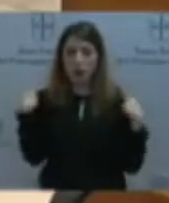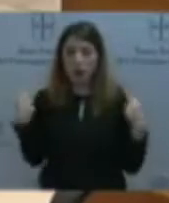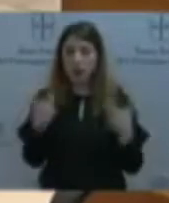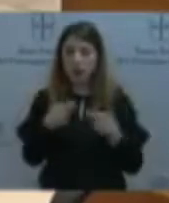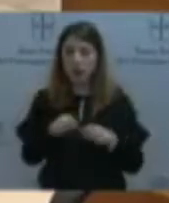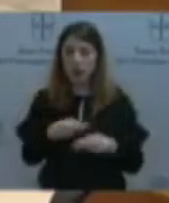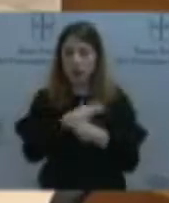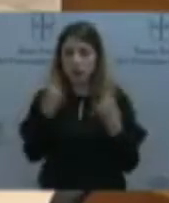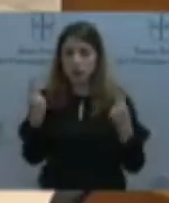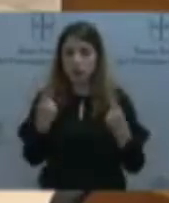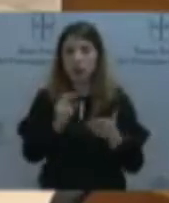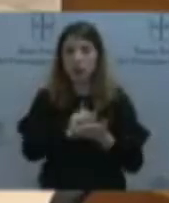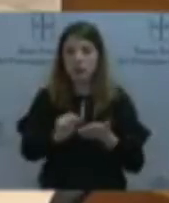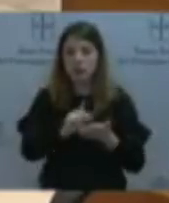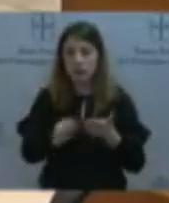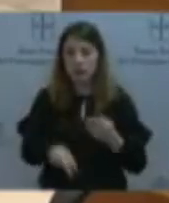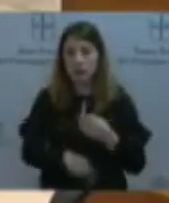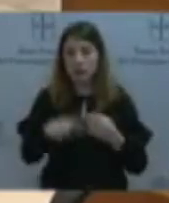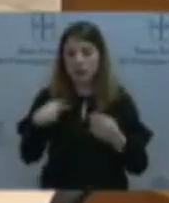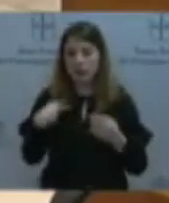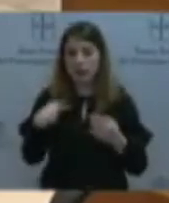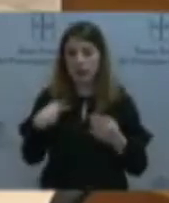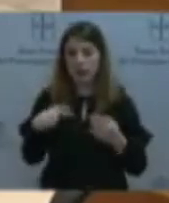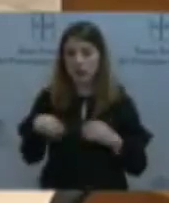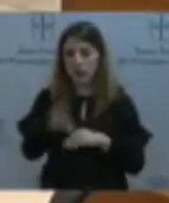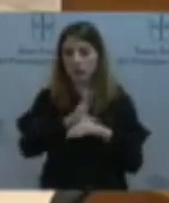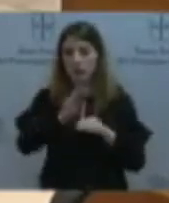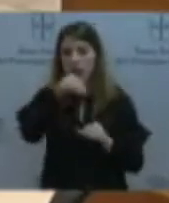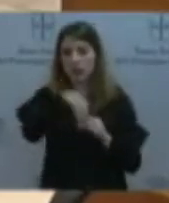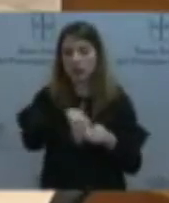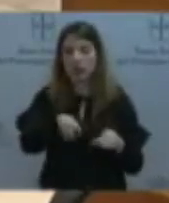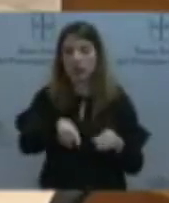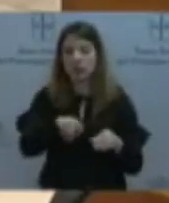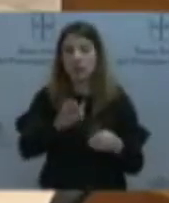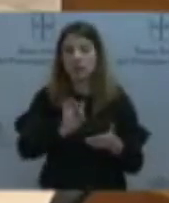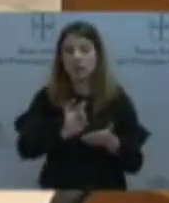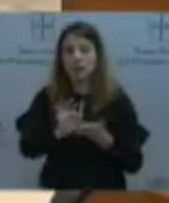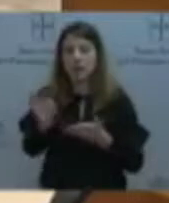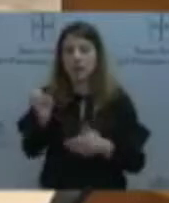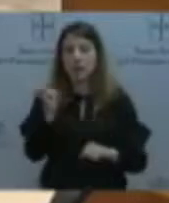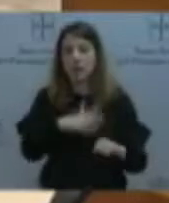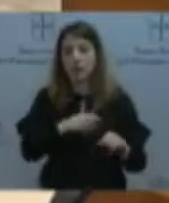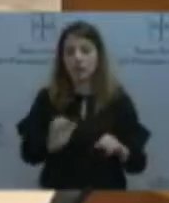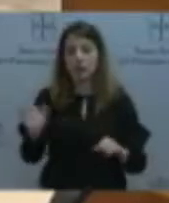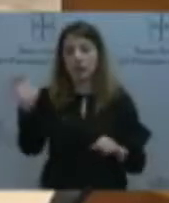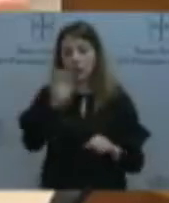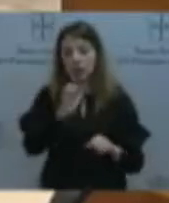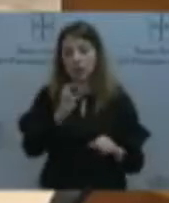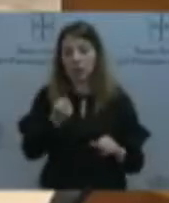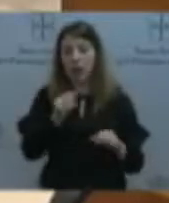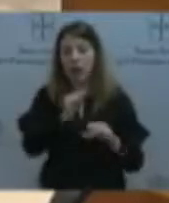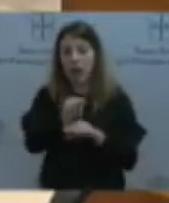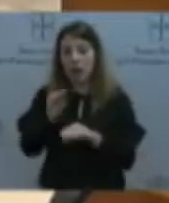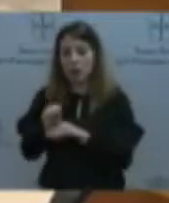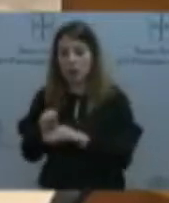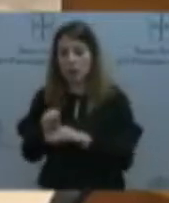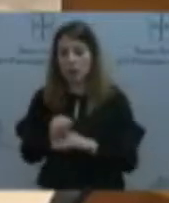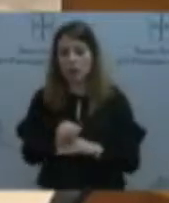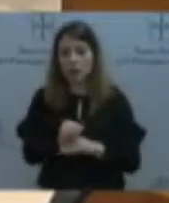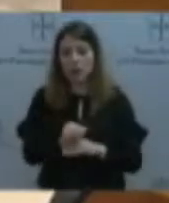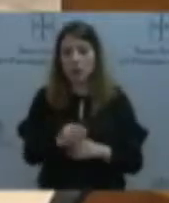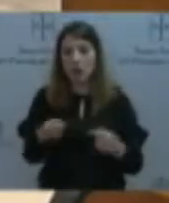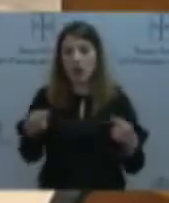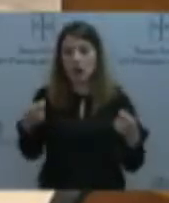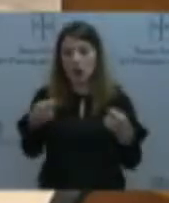Consejería y del Servicio de Fondos Europeos en aquellas ayudas que tienen algún tipo de cofinanciación, en particular en el ámbito que nos